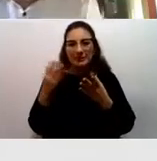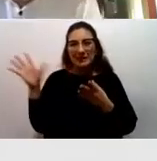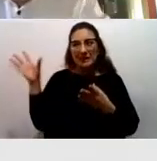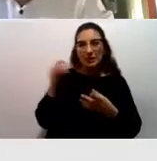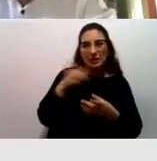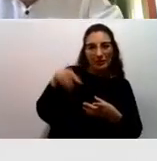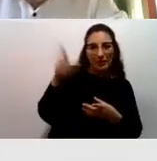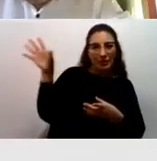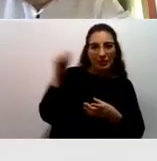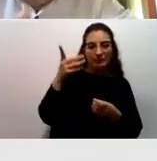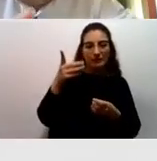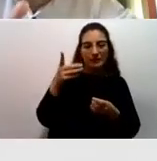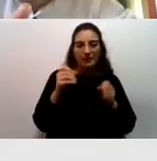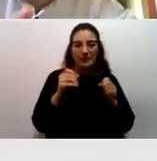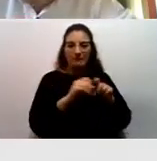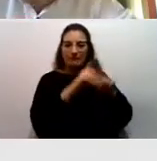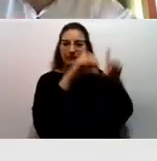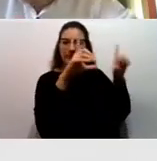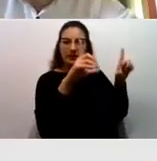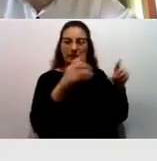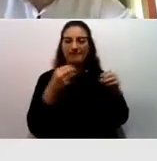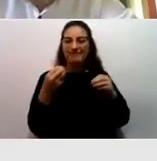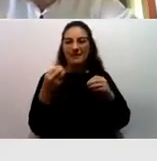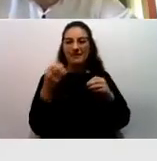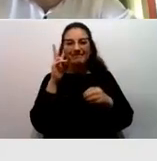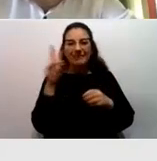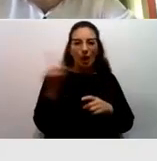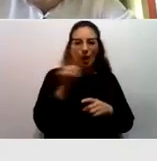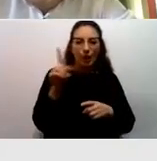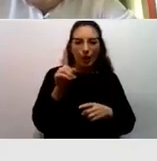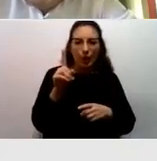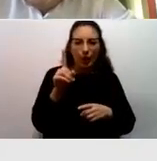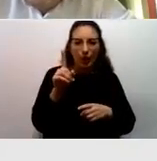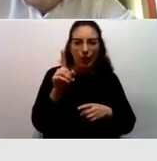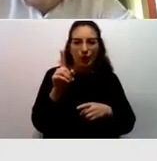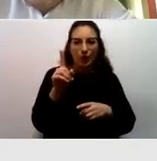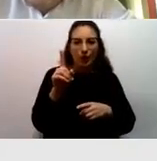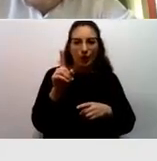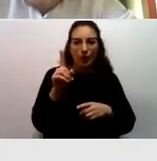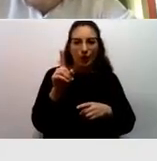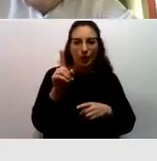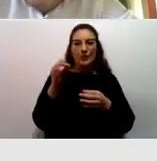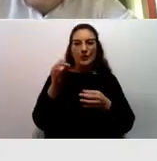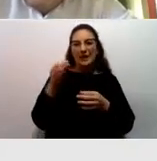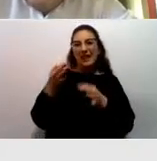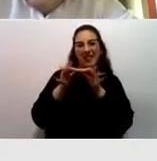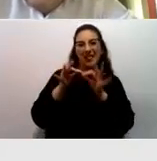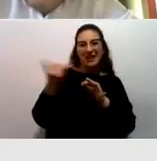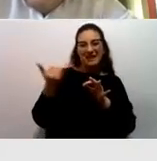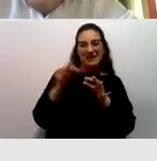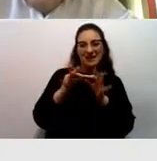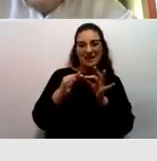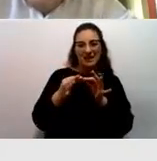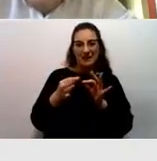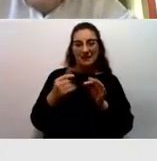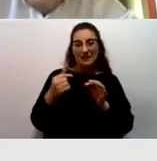Compartir sonido A ver, pero es que no lo veo Porque están las chicas de las intérpretes de lengua de señas Y